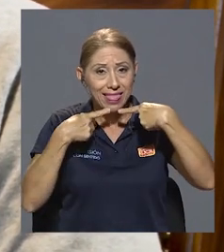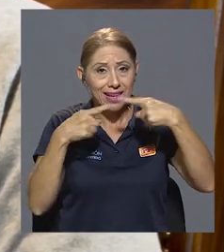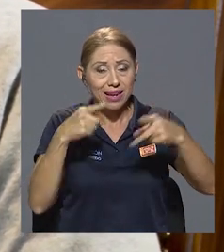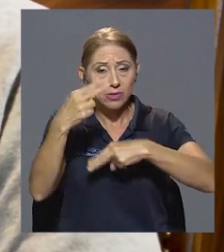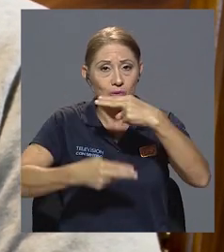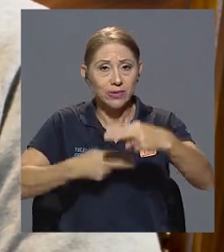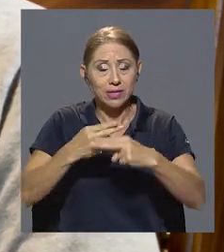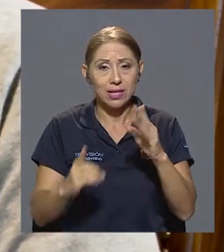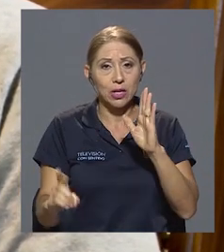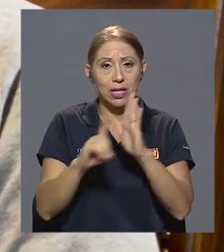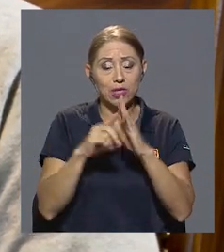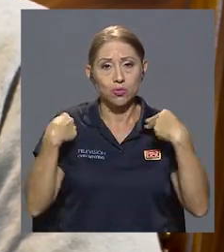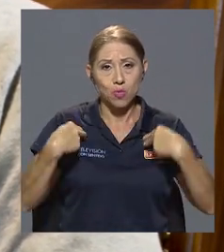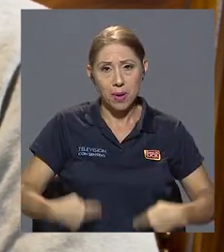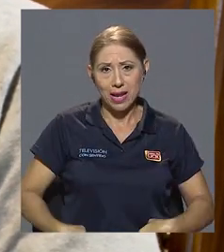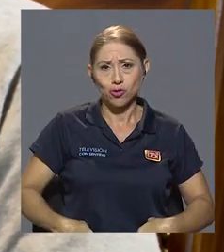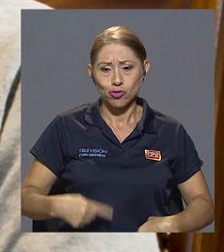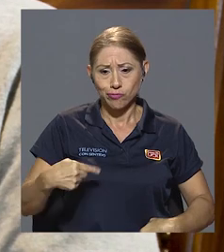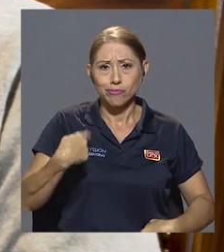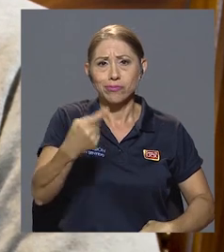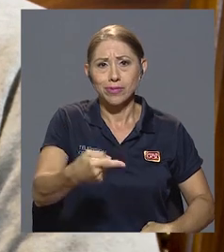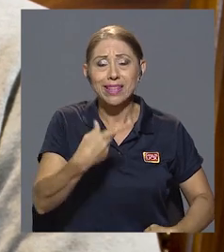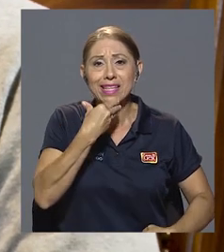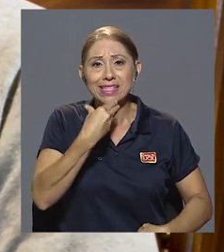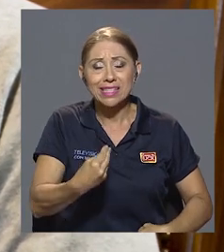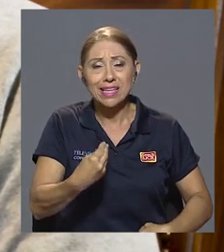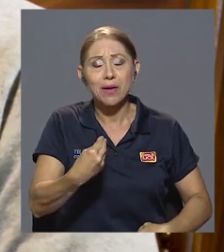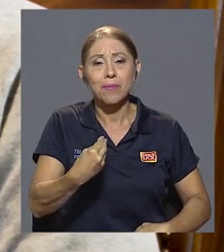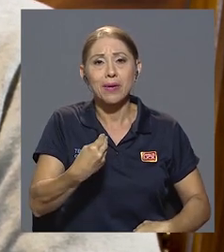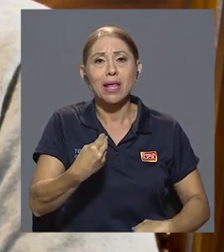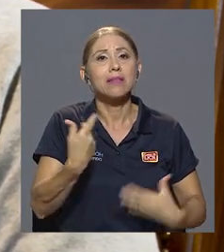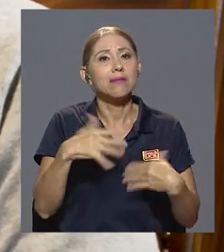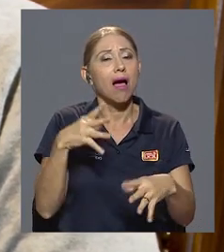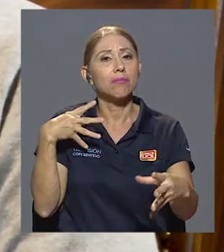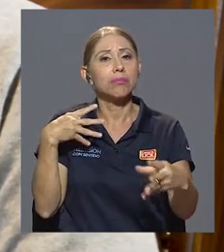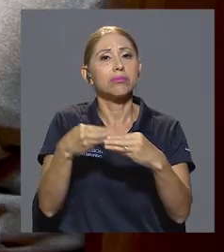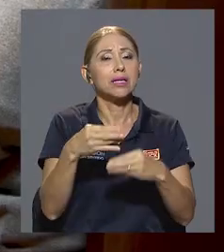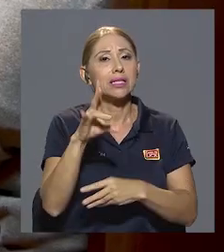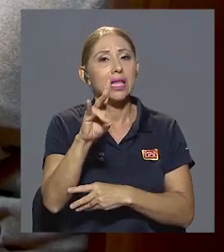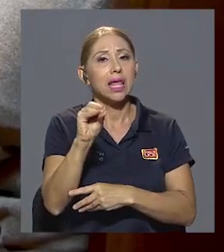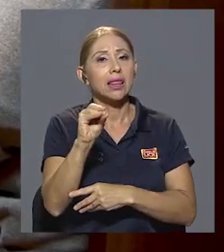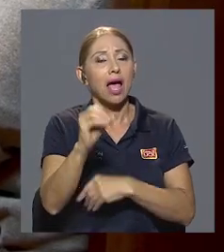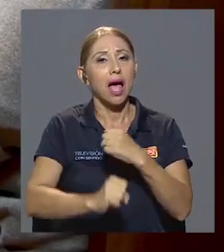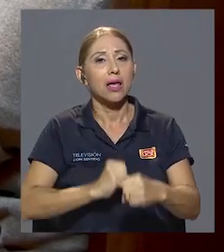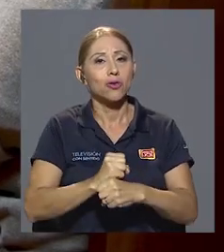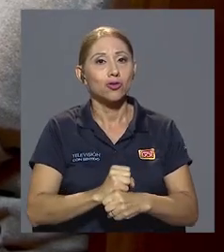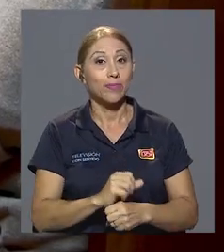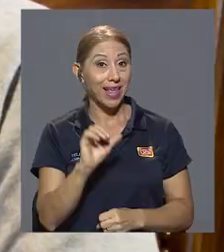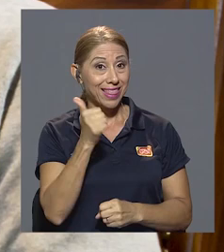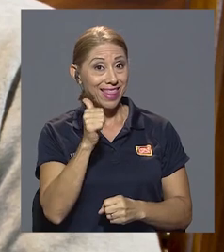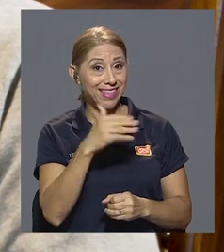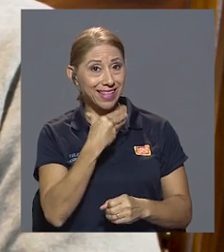los derechos humanos que está por cumplir en diciembre de este año 2018 70 años el día 13 en el día de